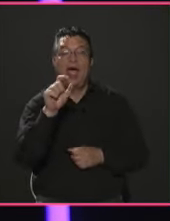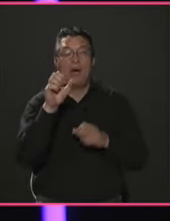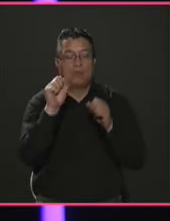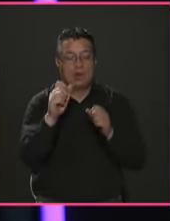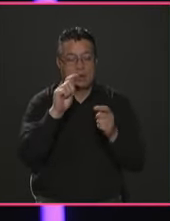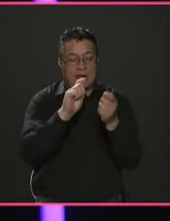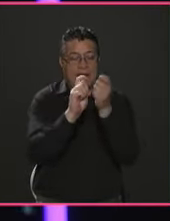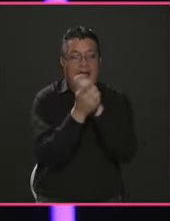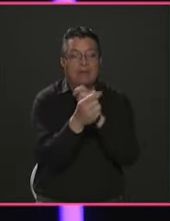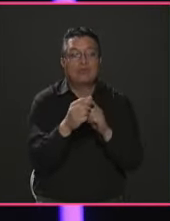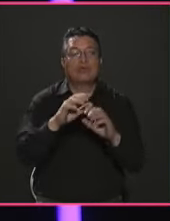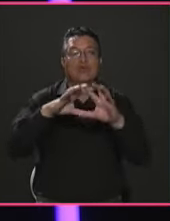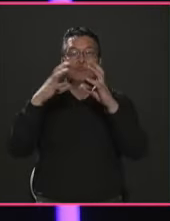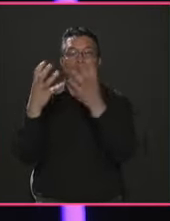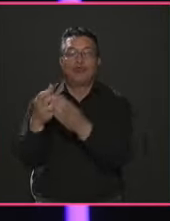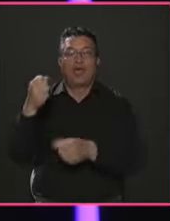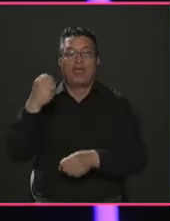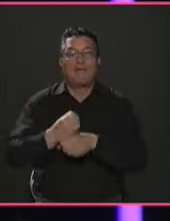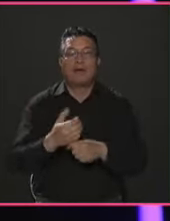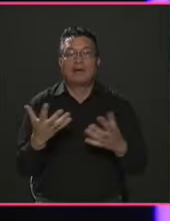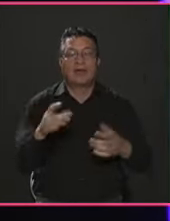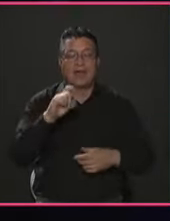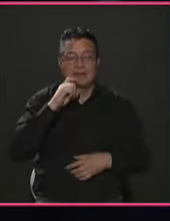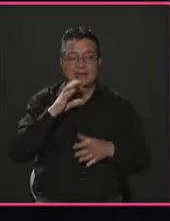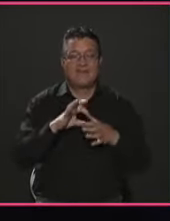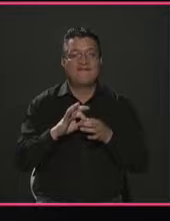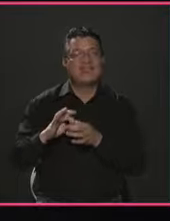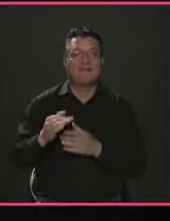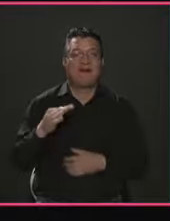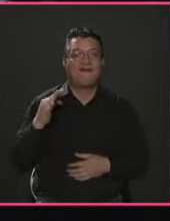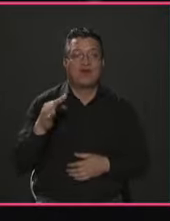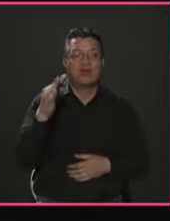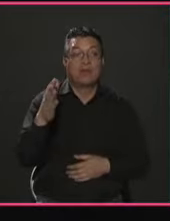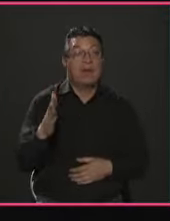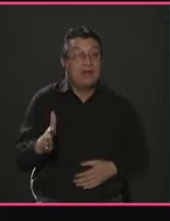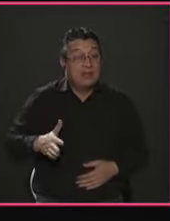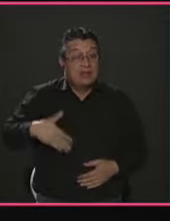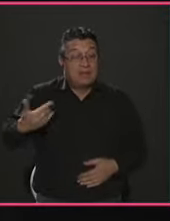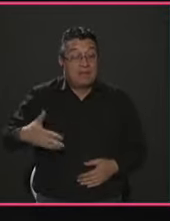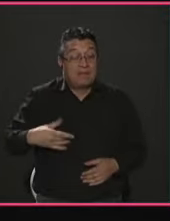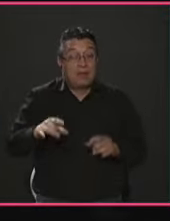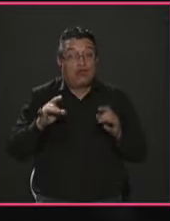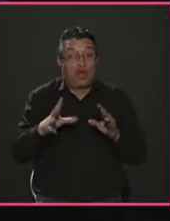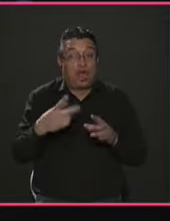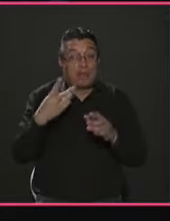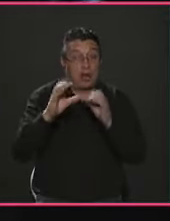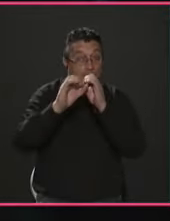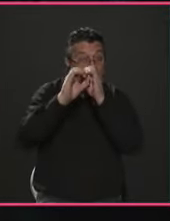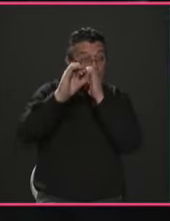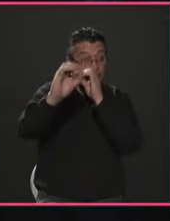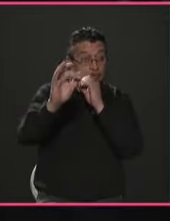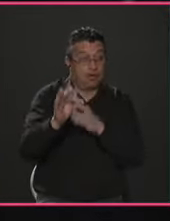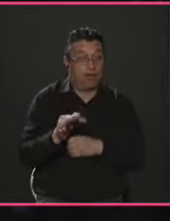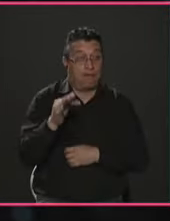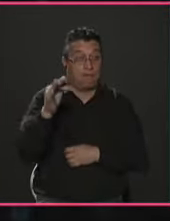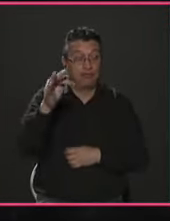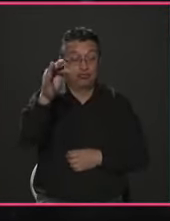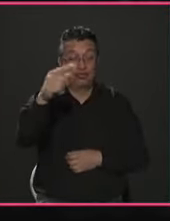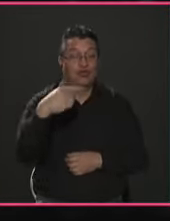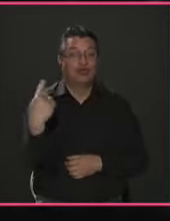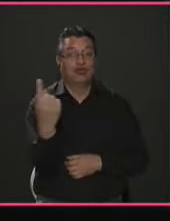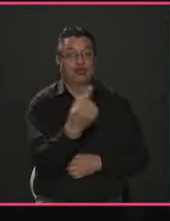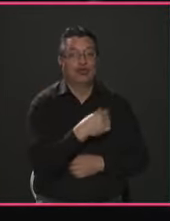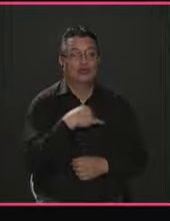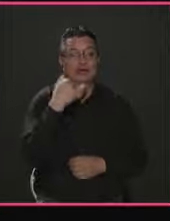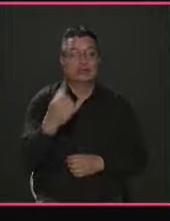significará eso para el futuro Lamentablemente la única cosa que realmente sabemos sobre el futuro es que somos bastante malos en